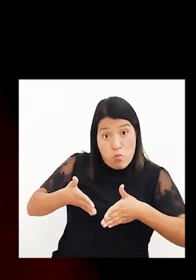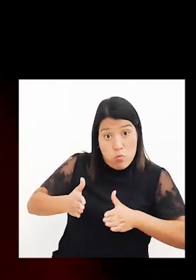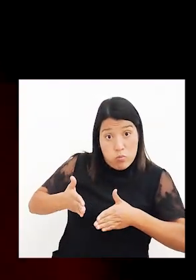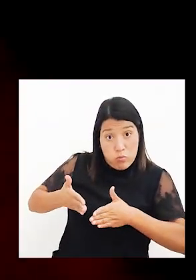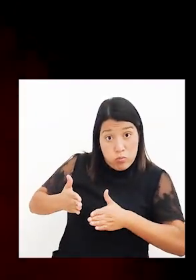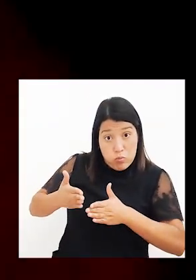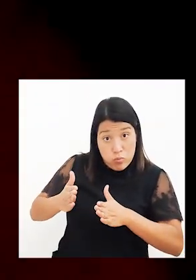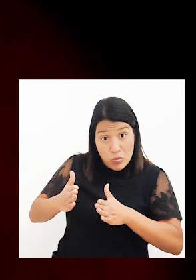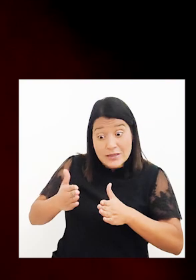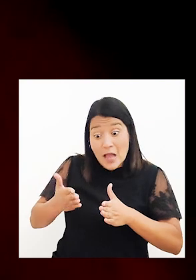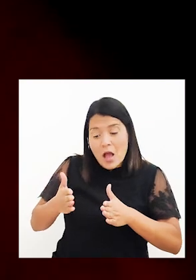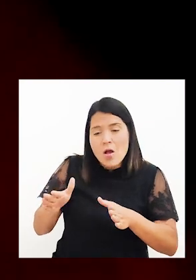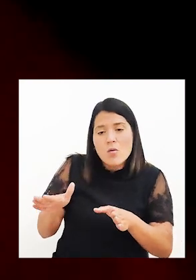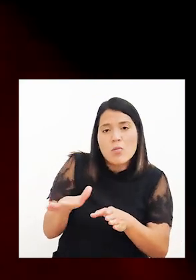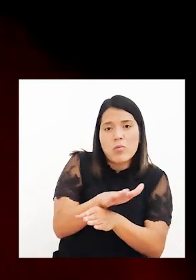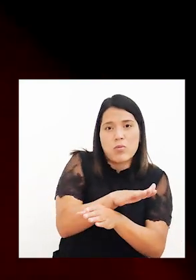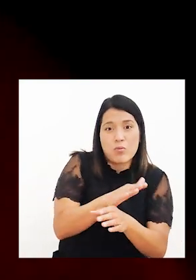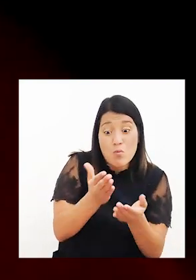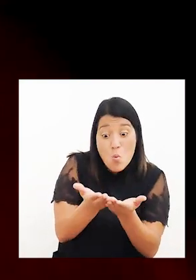Tapan el hueco.